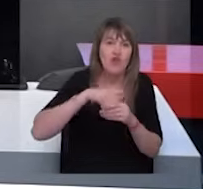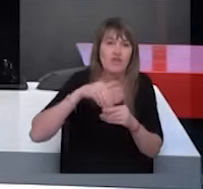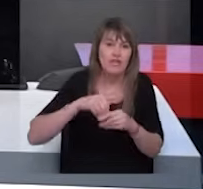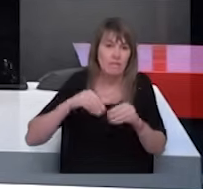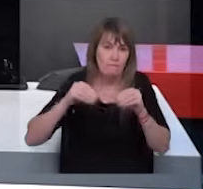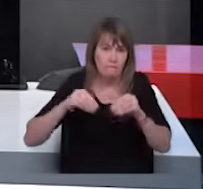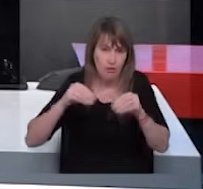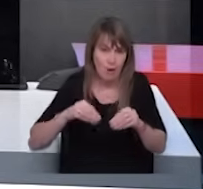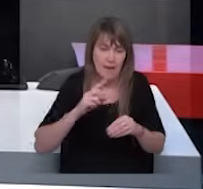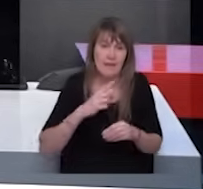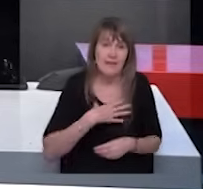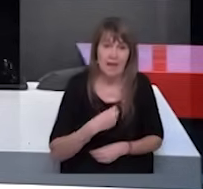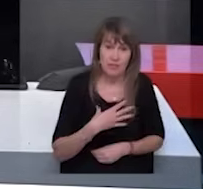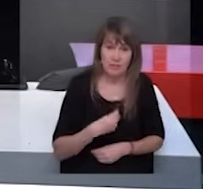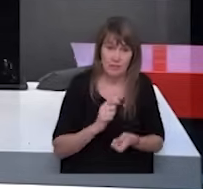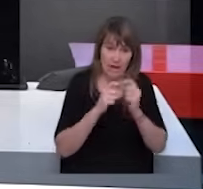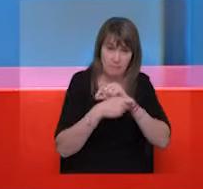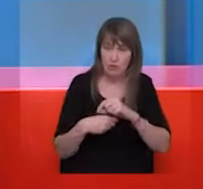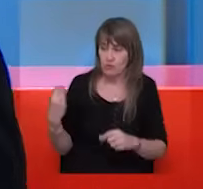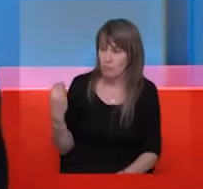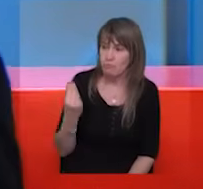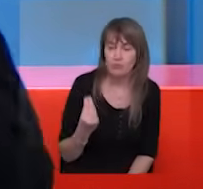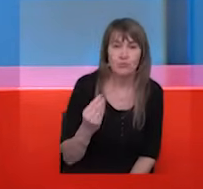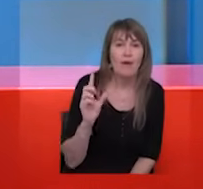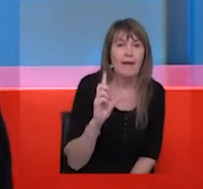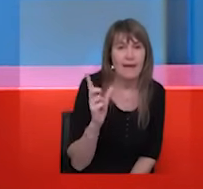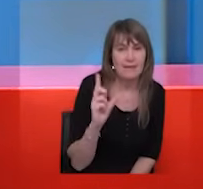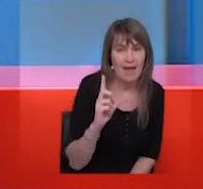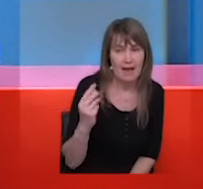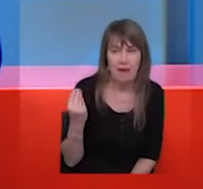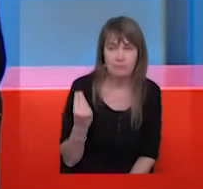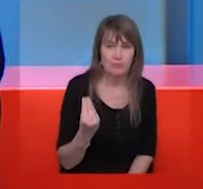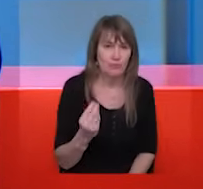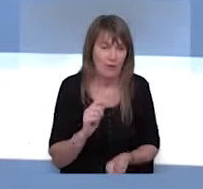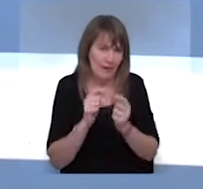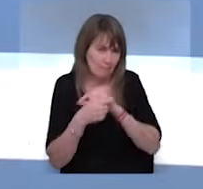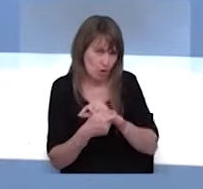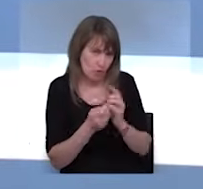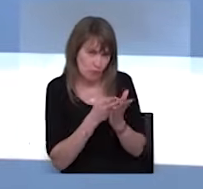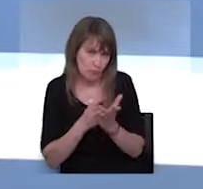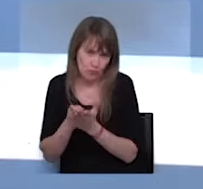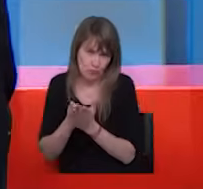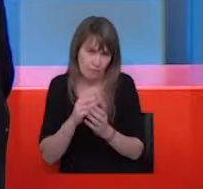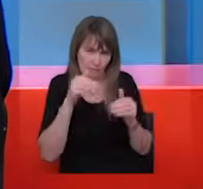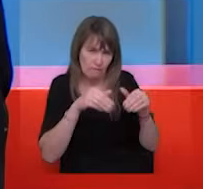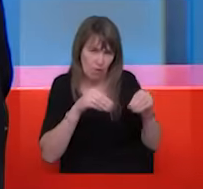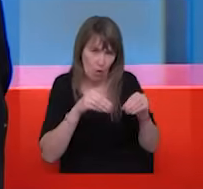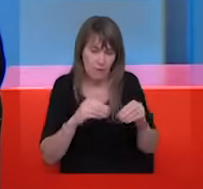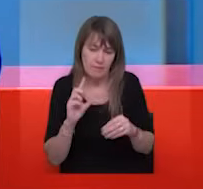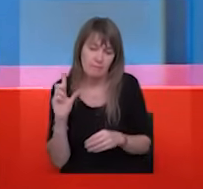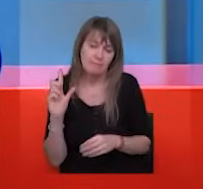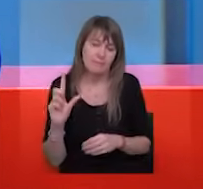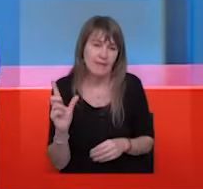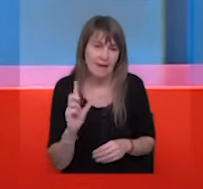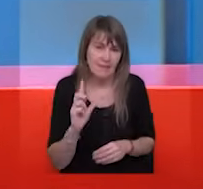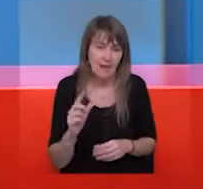y ahí el Partido Nacional cambió apareció la rañada como que como que totalmente y yo creo que me parece que lo que necesita